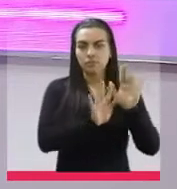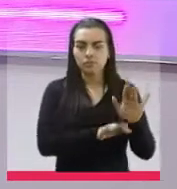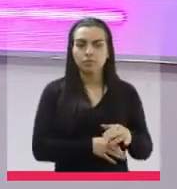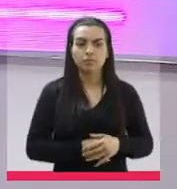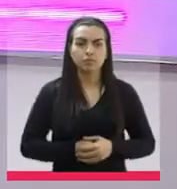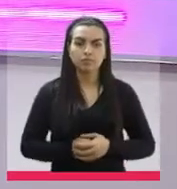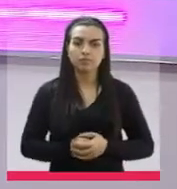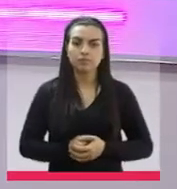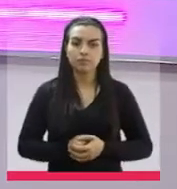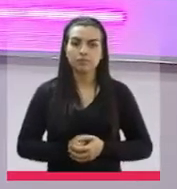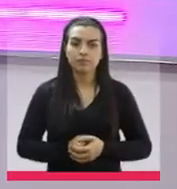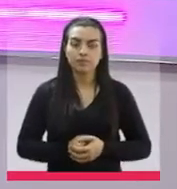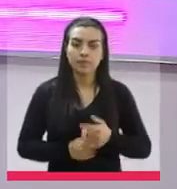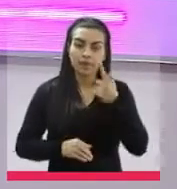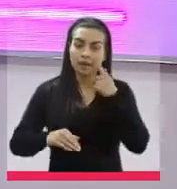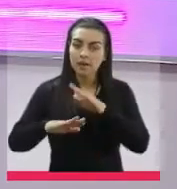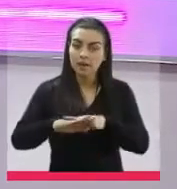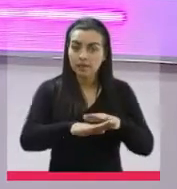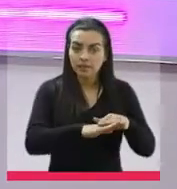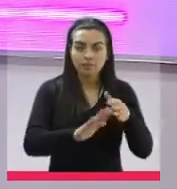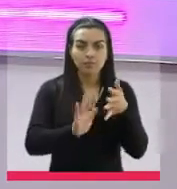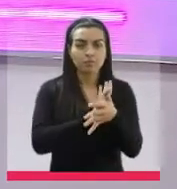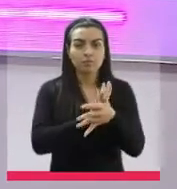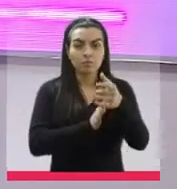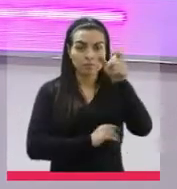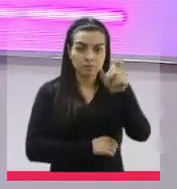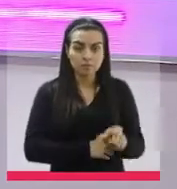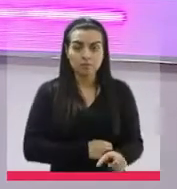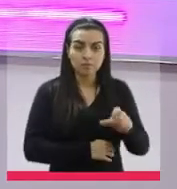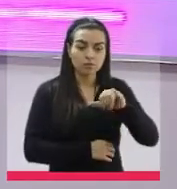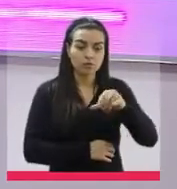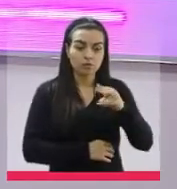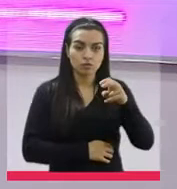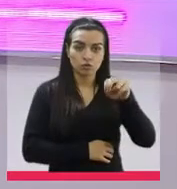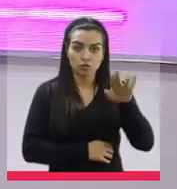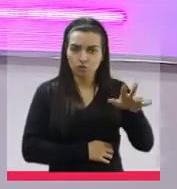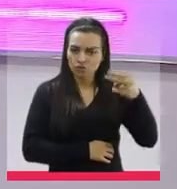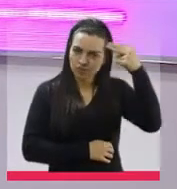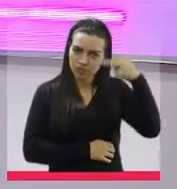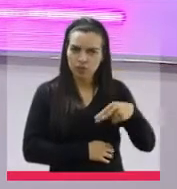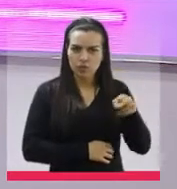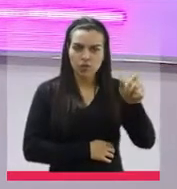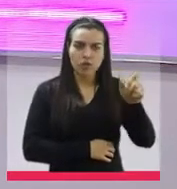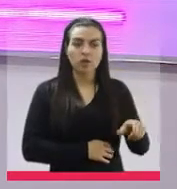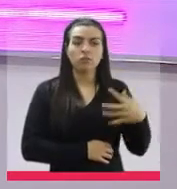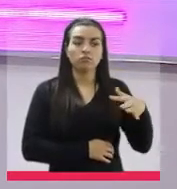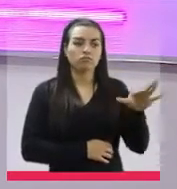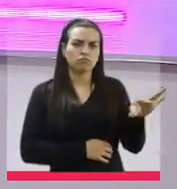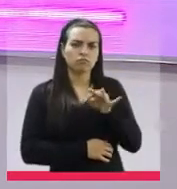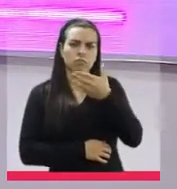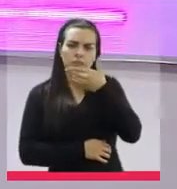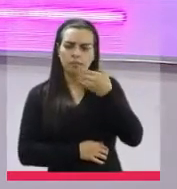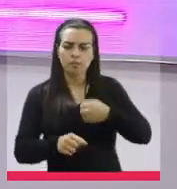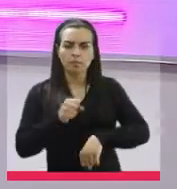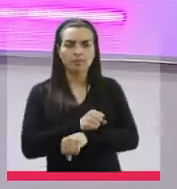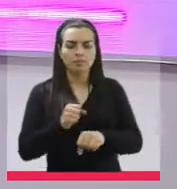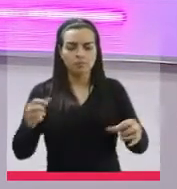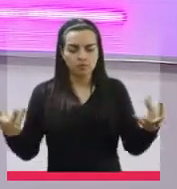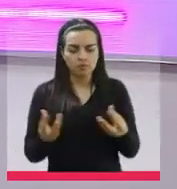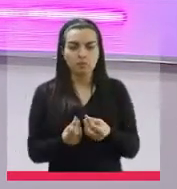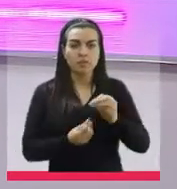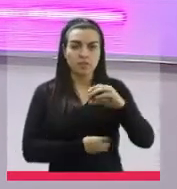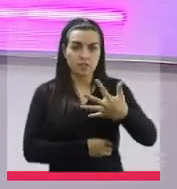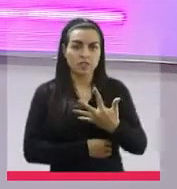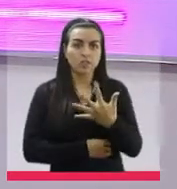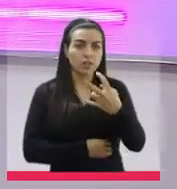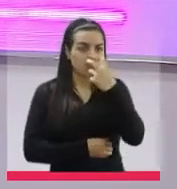Y atención con esta historia. John Eider González es una de las fichas claves de la Selección Nacional de Fútbol 5 para ciegos. El bogotano de 23 años de